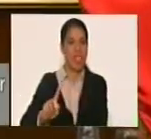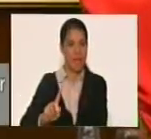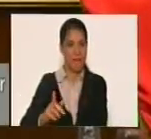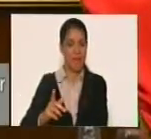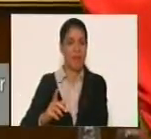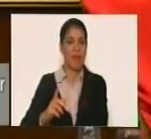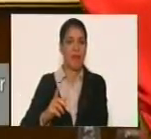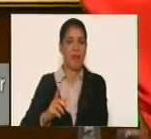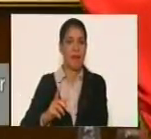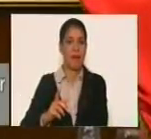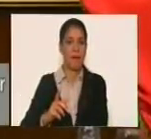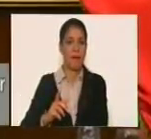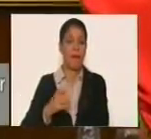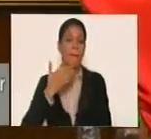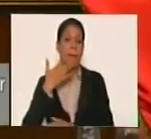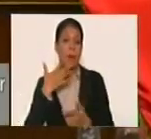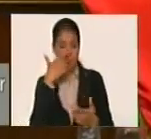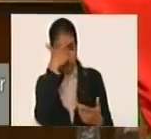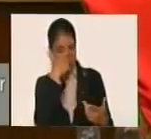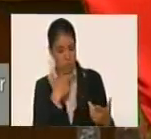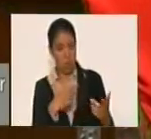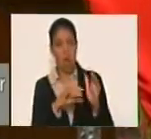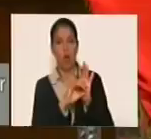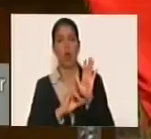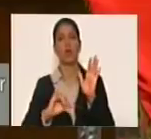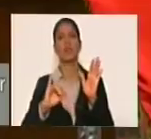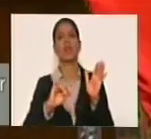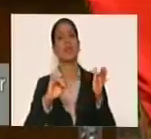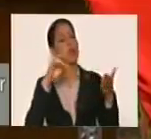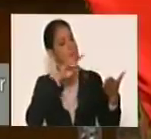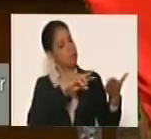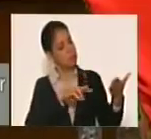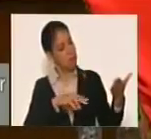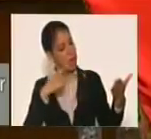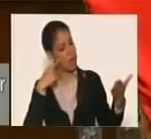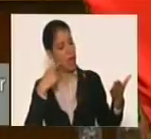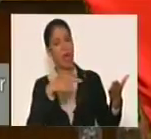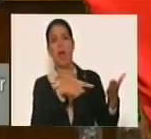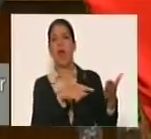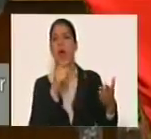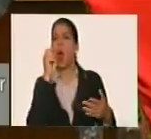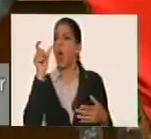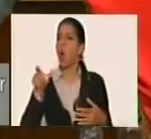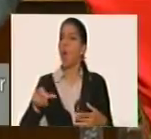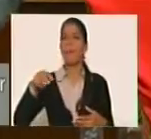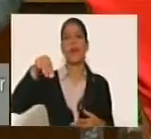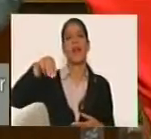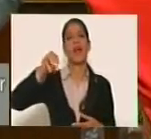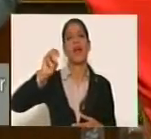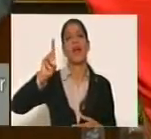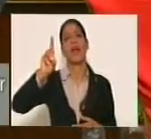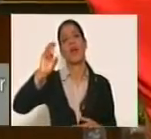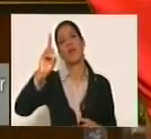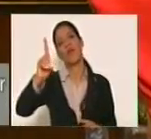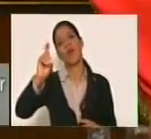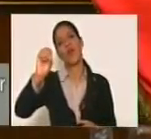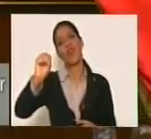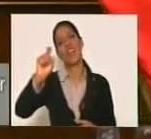llenar de orgullo a un camarada constituyente que se llama Modesto Ruiz, que hemos luchado toda la vida por la diversidad, ¿verdad,